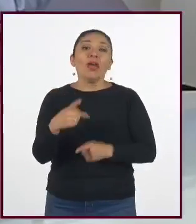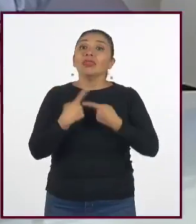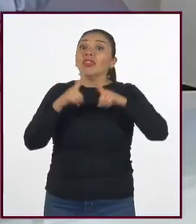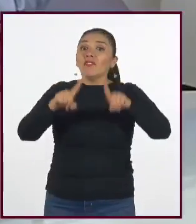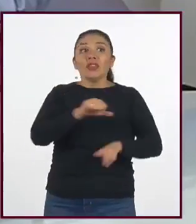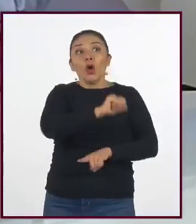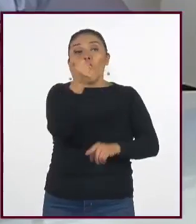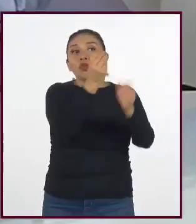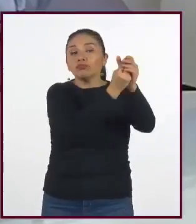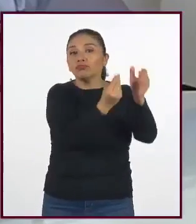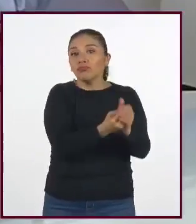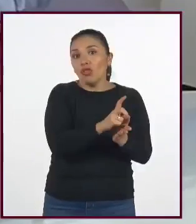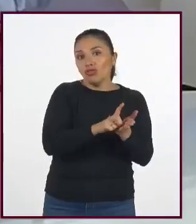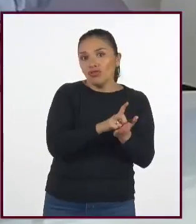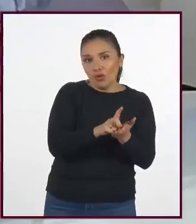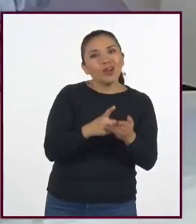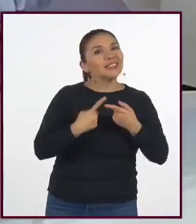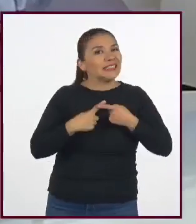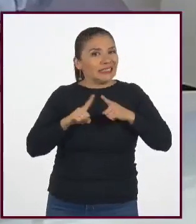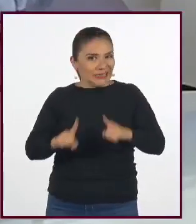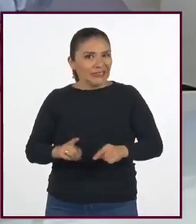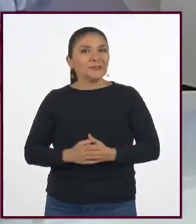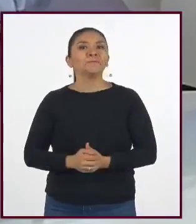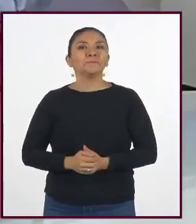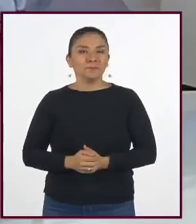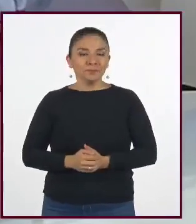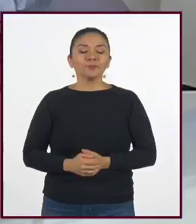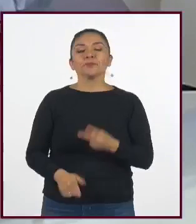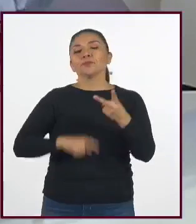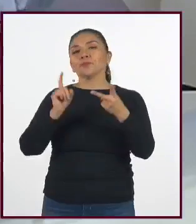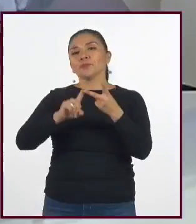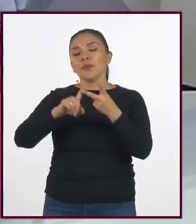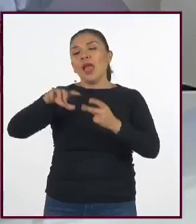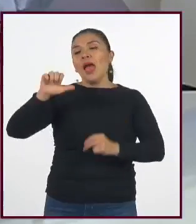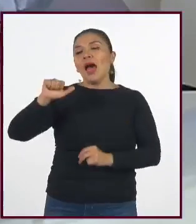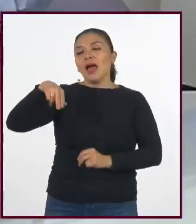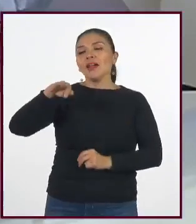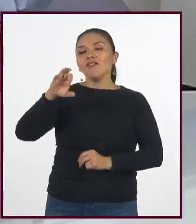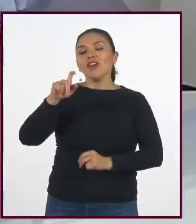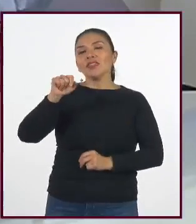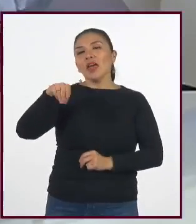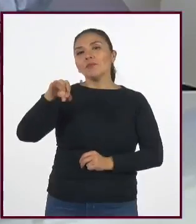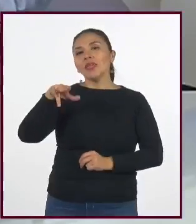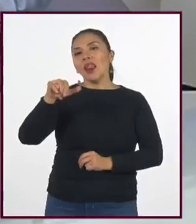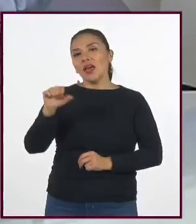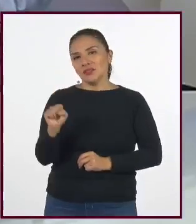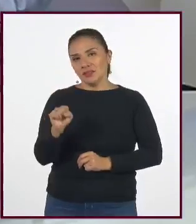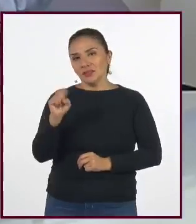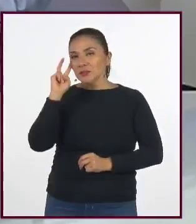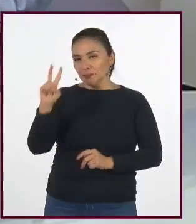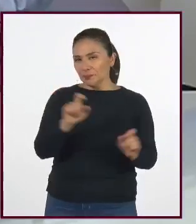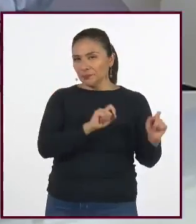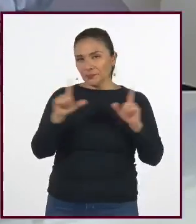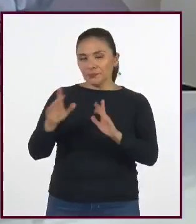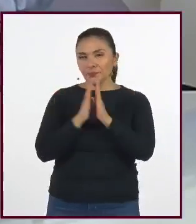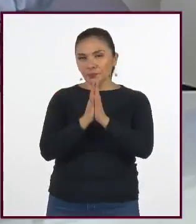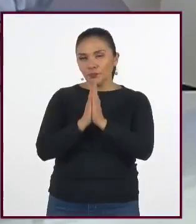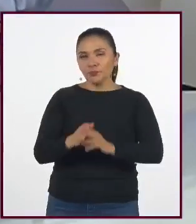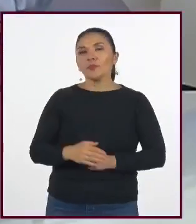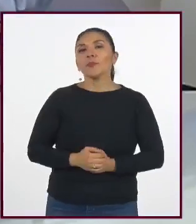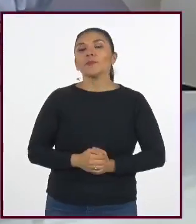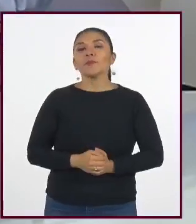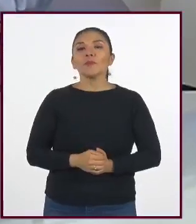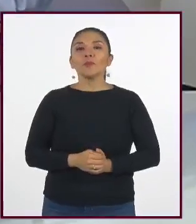Así es. Y tenemos las anfetaminas, que pueden poner las